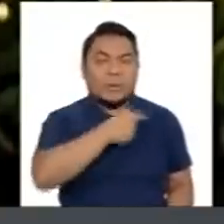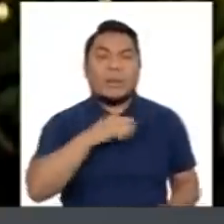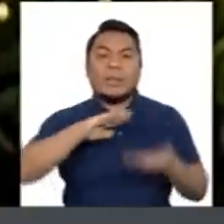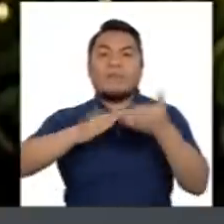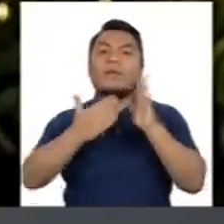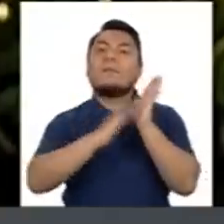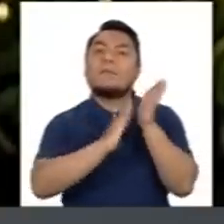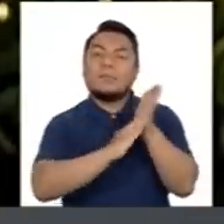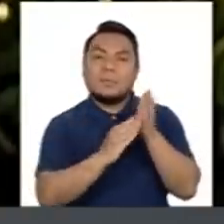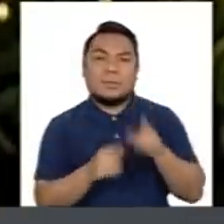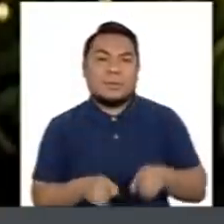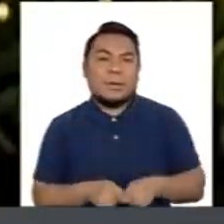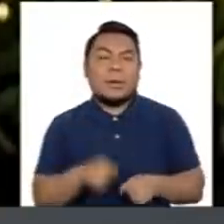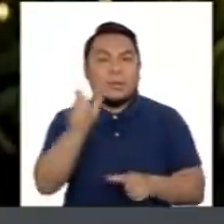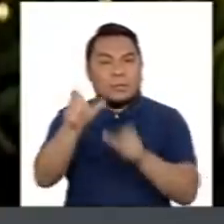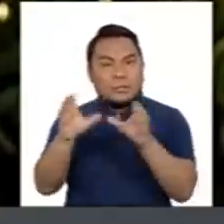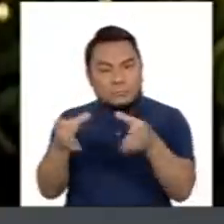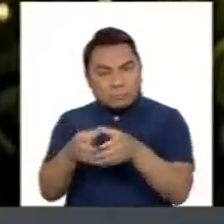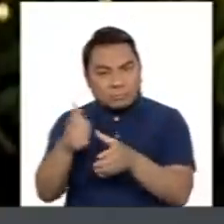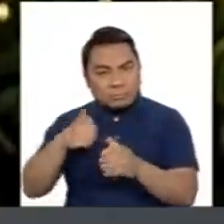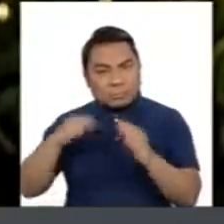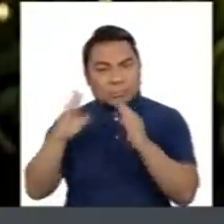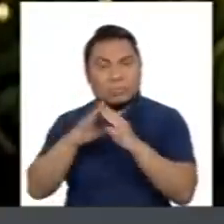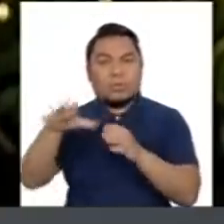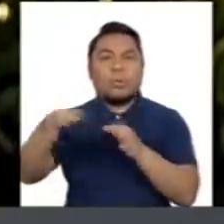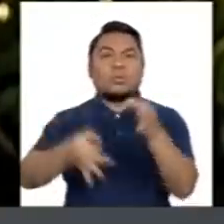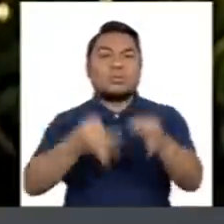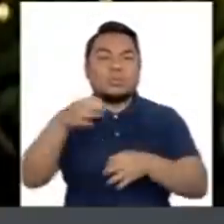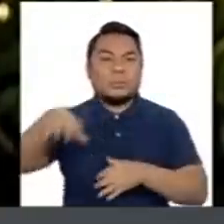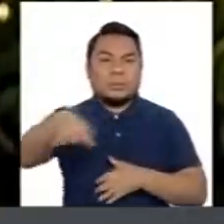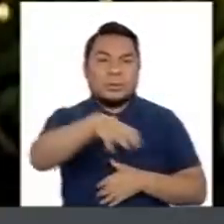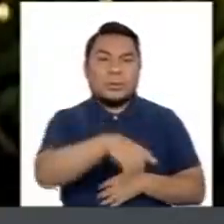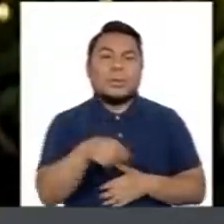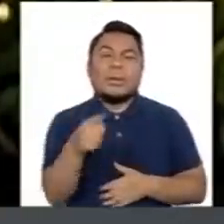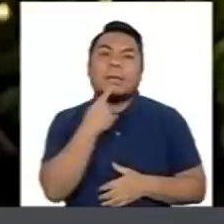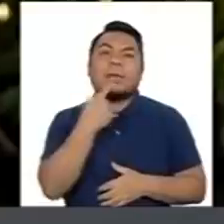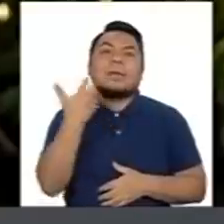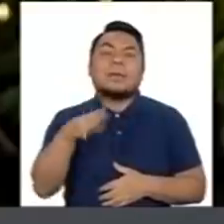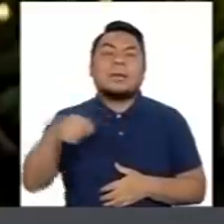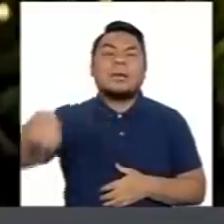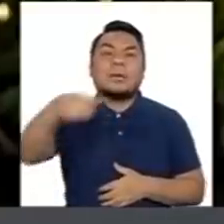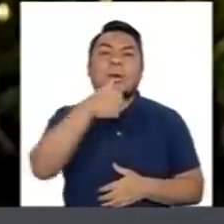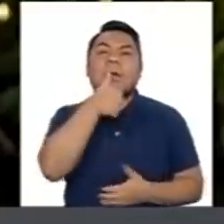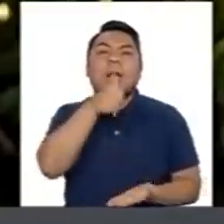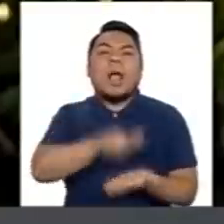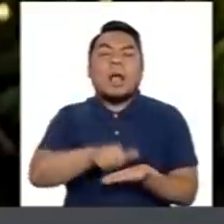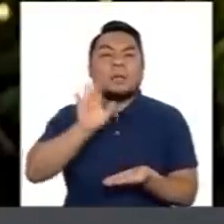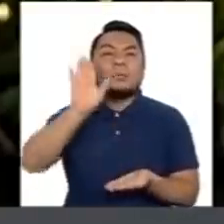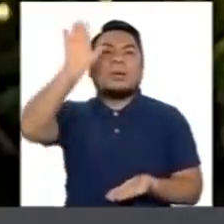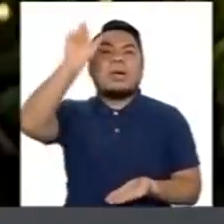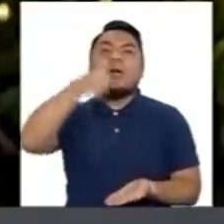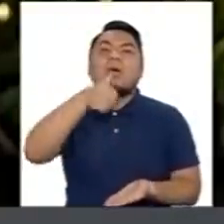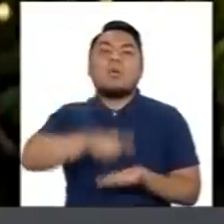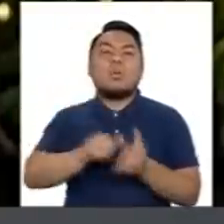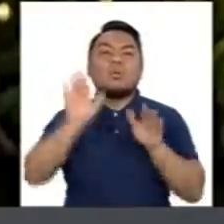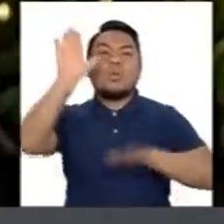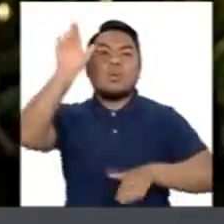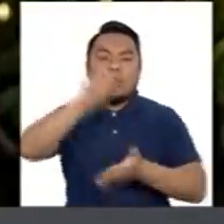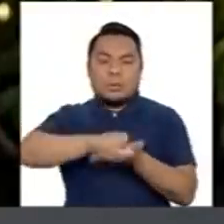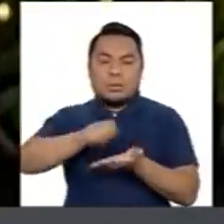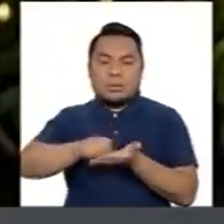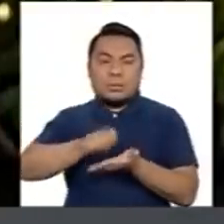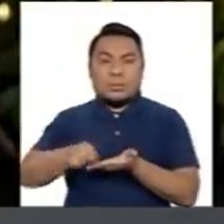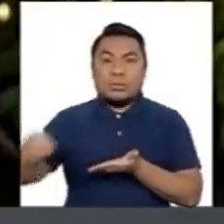Pueblo, Tribunal Constitucional, Junta Nacional de Justicia, han realizado su declaración de intereses. Son cerca de